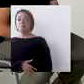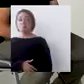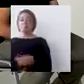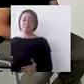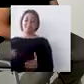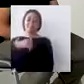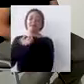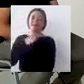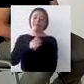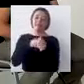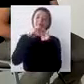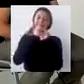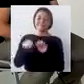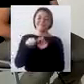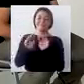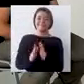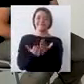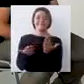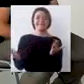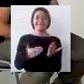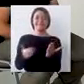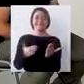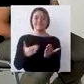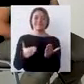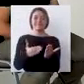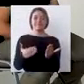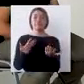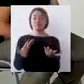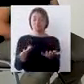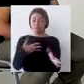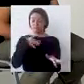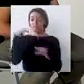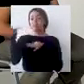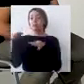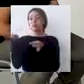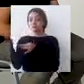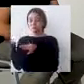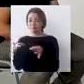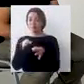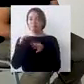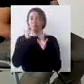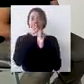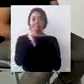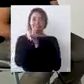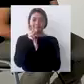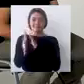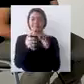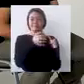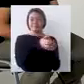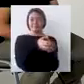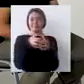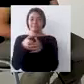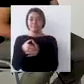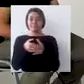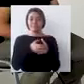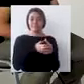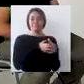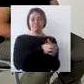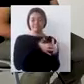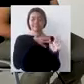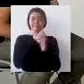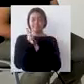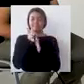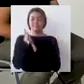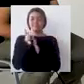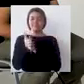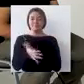están transmitiendo a nuestros queridos participantes de los clubes para que sigan la línea de la